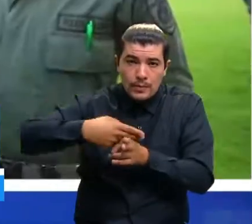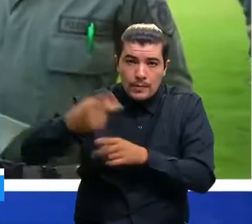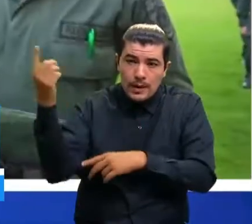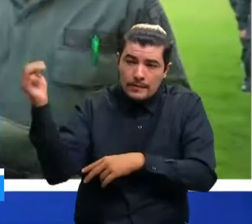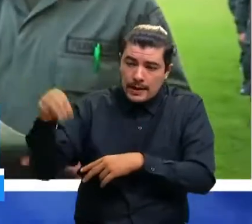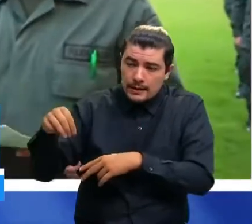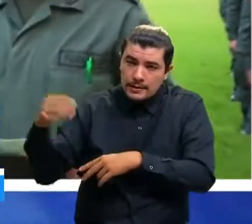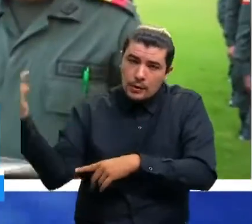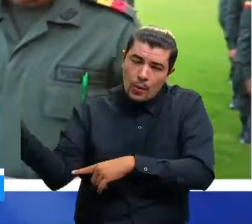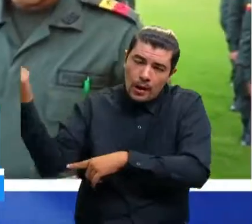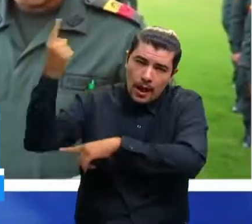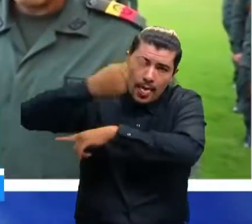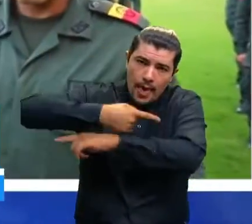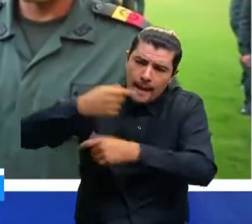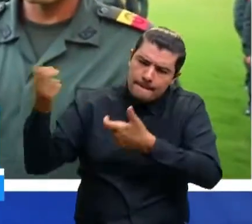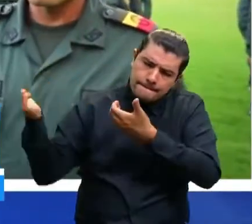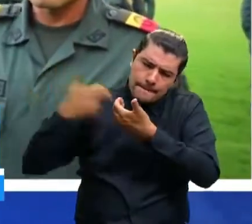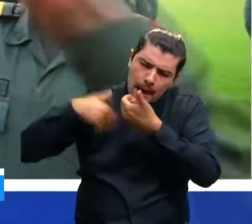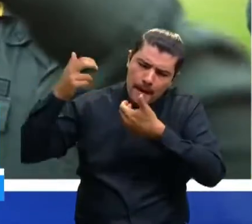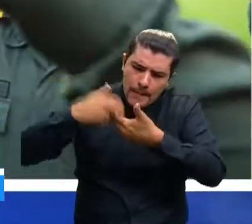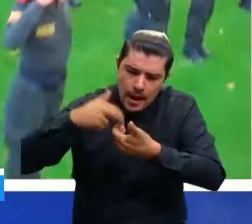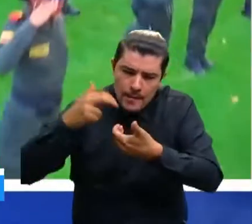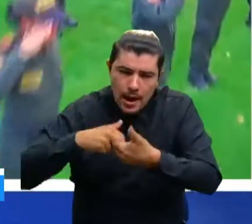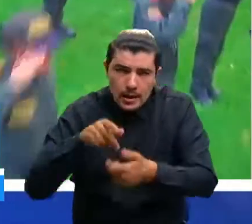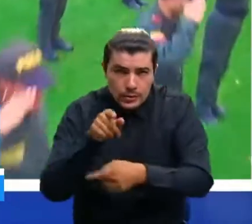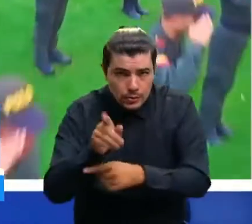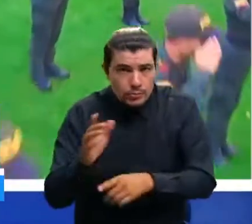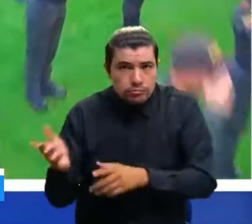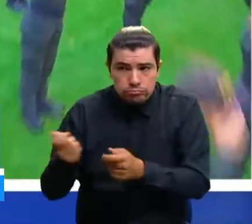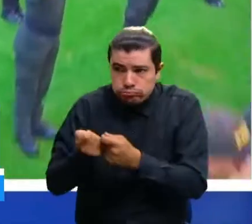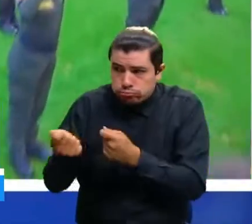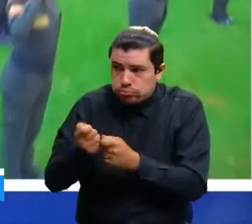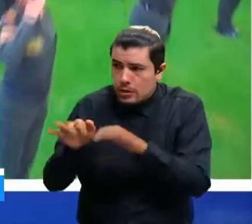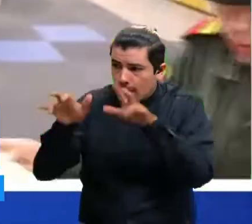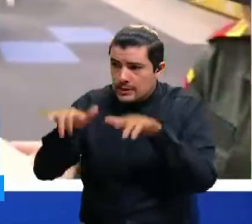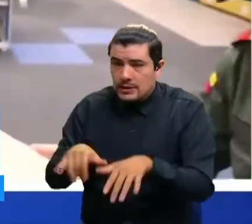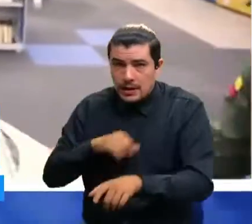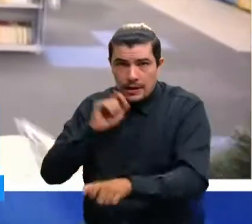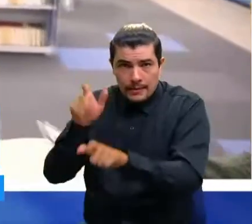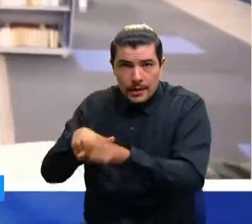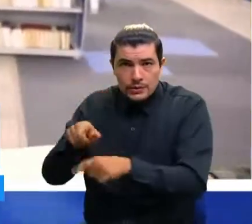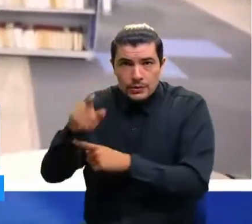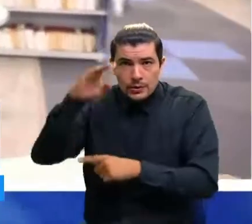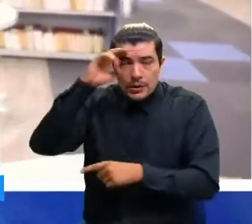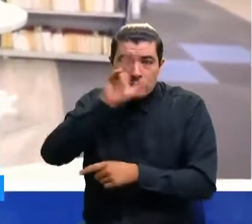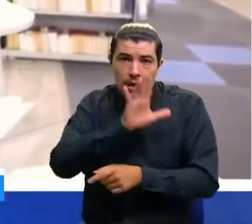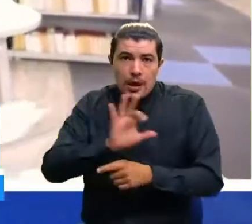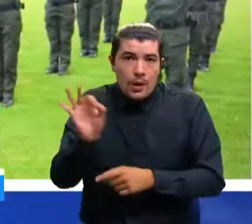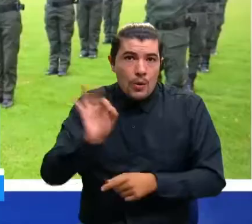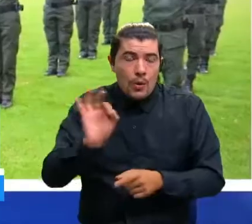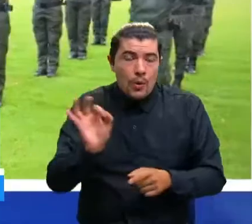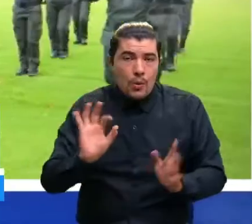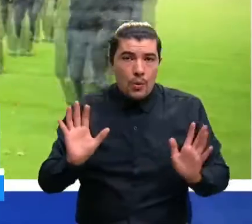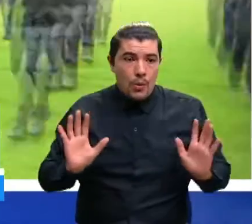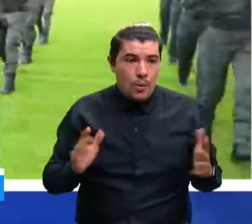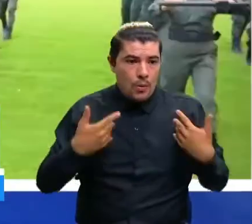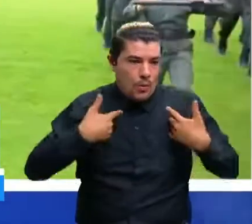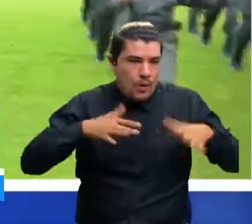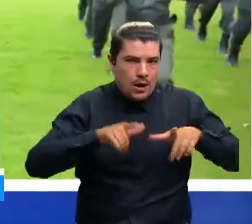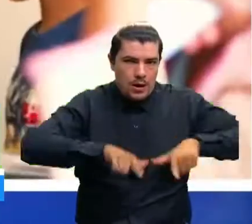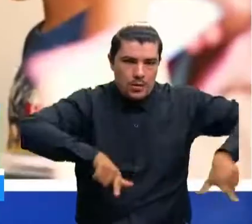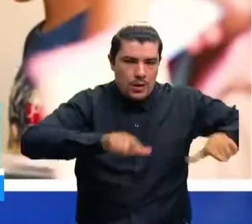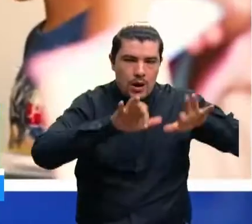se acerquen hasta las oficinas de incorporación de la Policía Metropolitana o en cualquiera de las unidades de